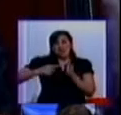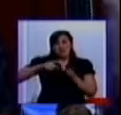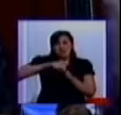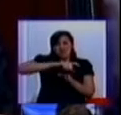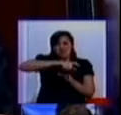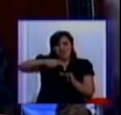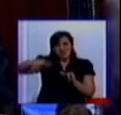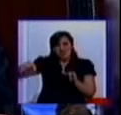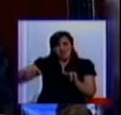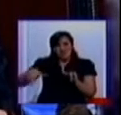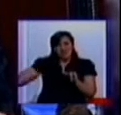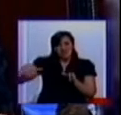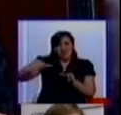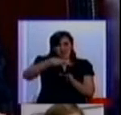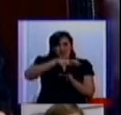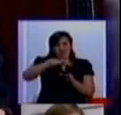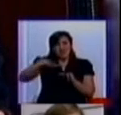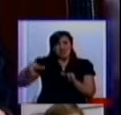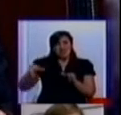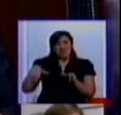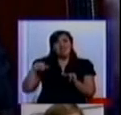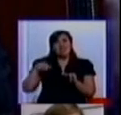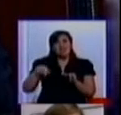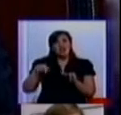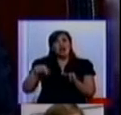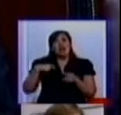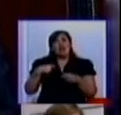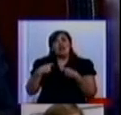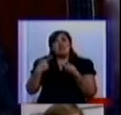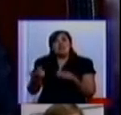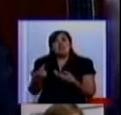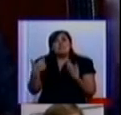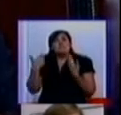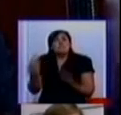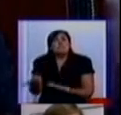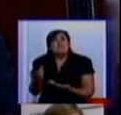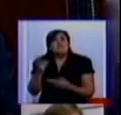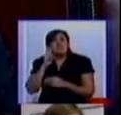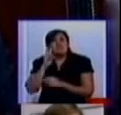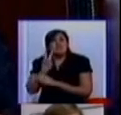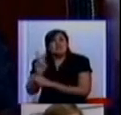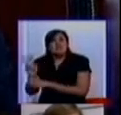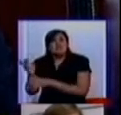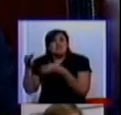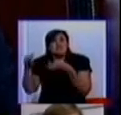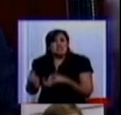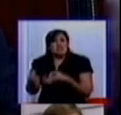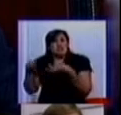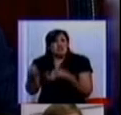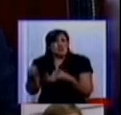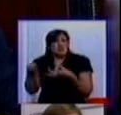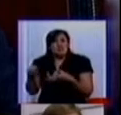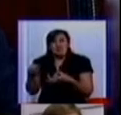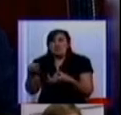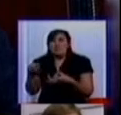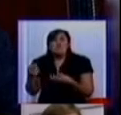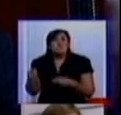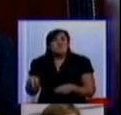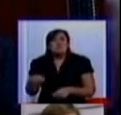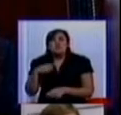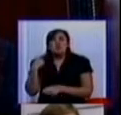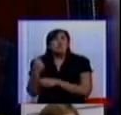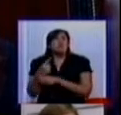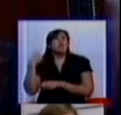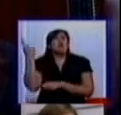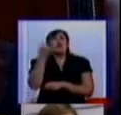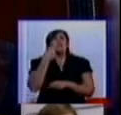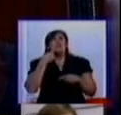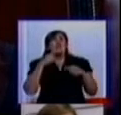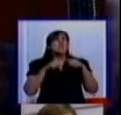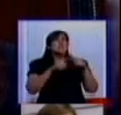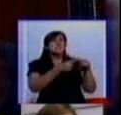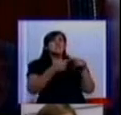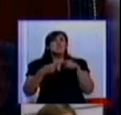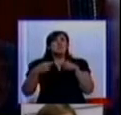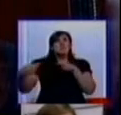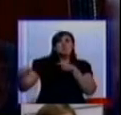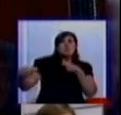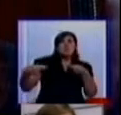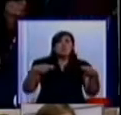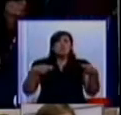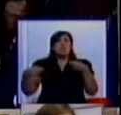Federal, en dar mayor seguridad, un valor que no puede estar sometido a discusiones y a